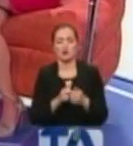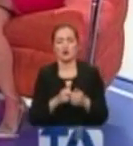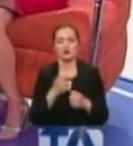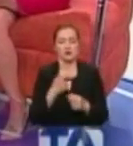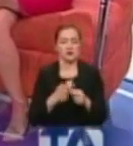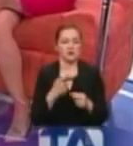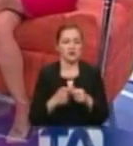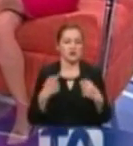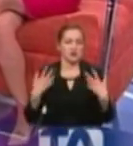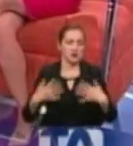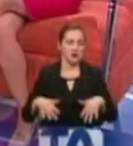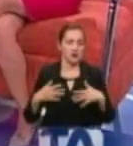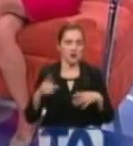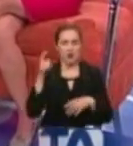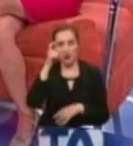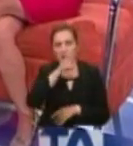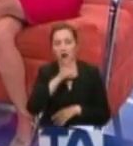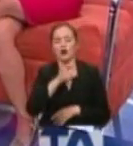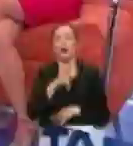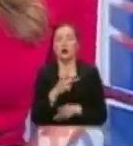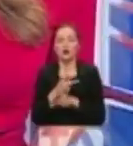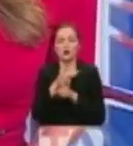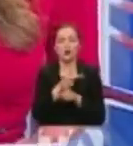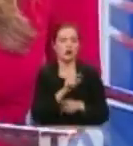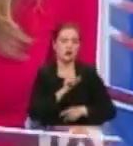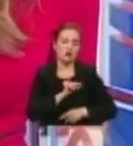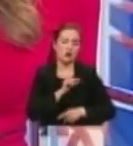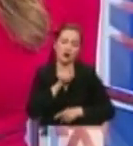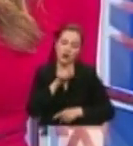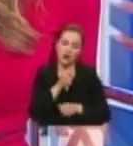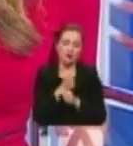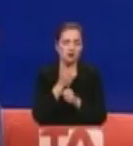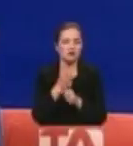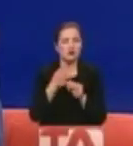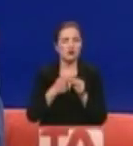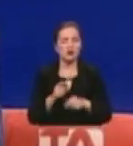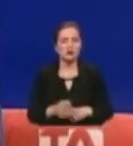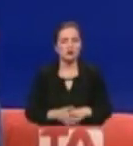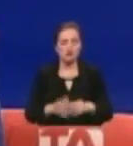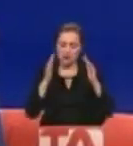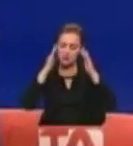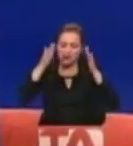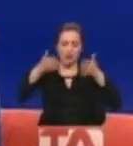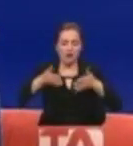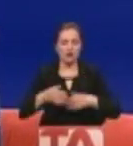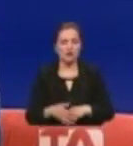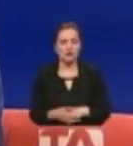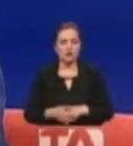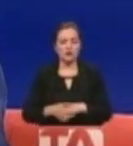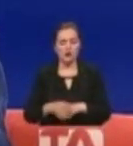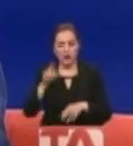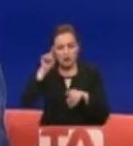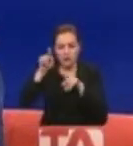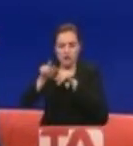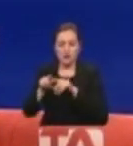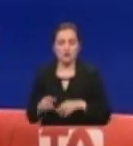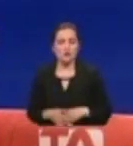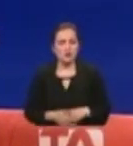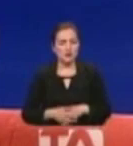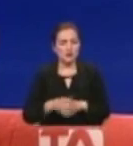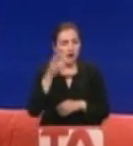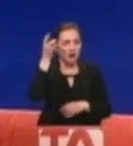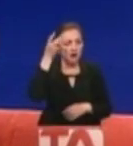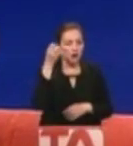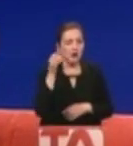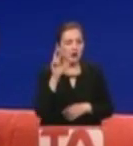ciudad, tiene que llegar un Consejo que tenga conciencia de lo que se necesita es trabajar por Quito. Sí, claro que sí. A ver, y llegar a acuerdos. Rodas llegó con